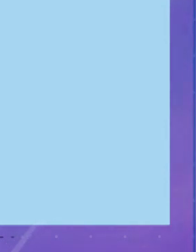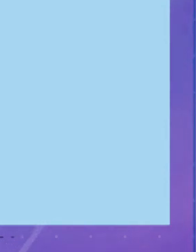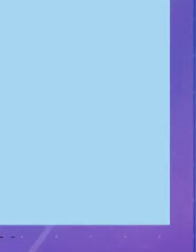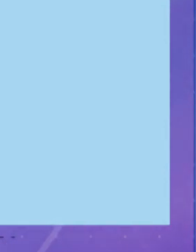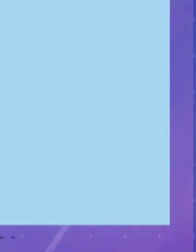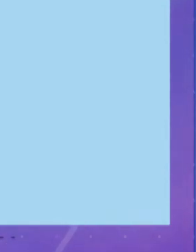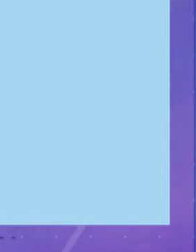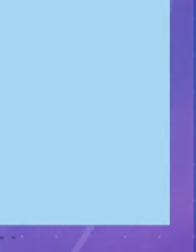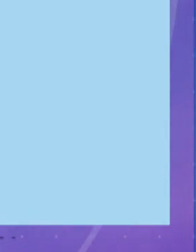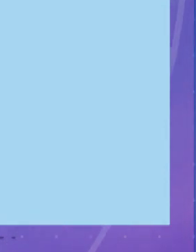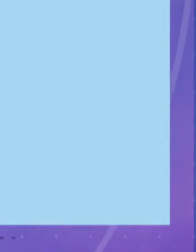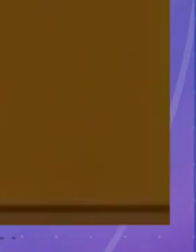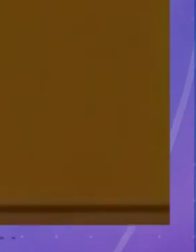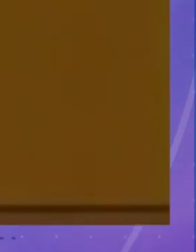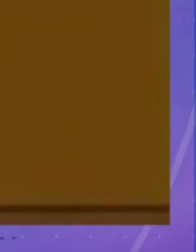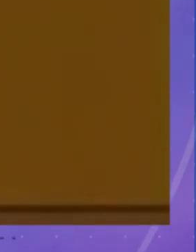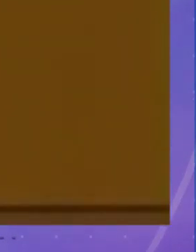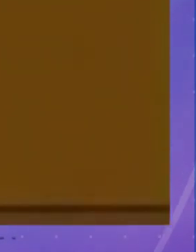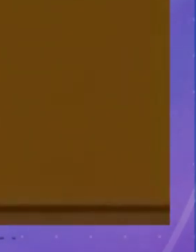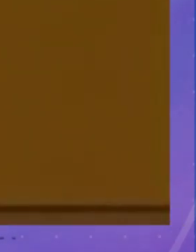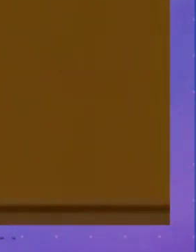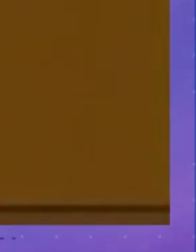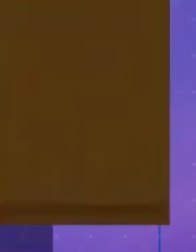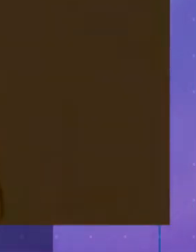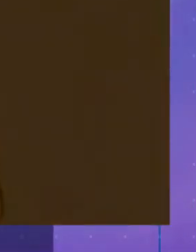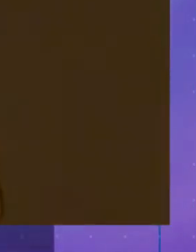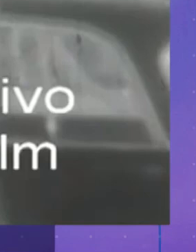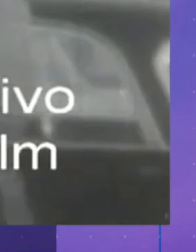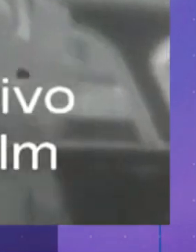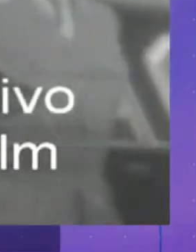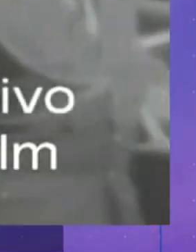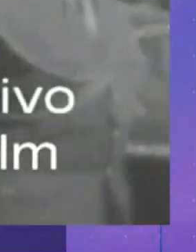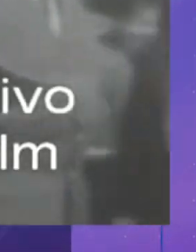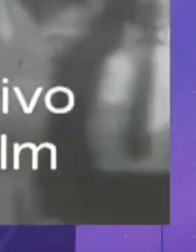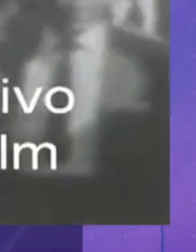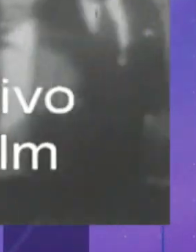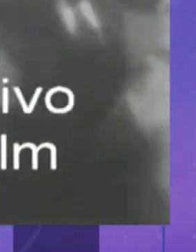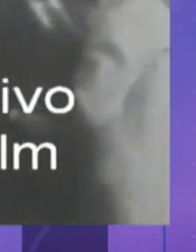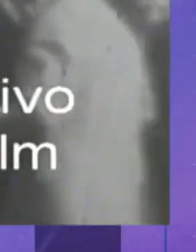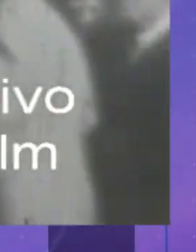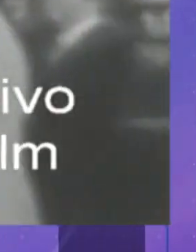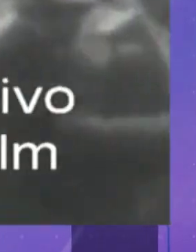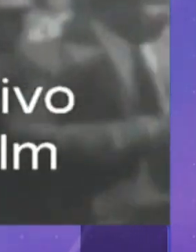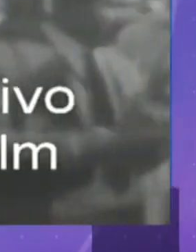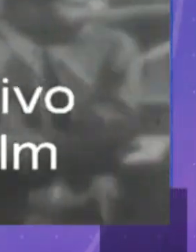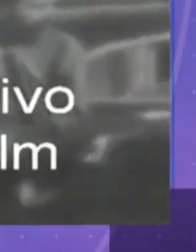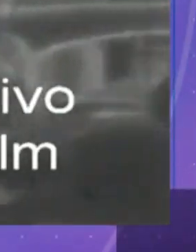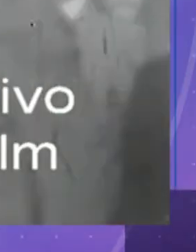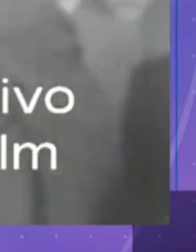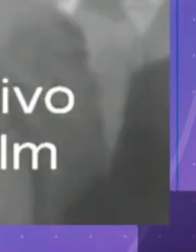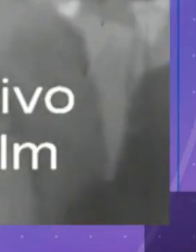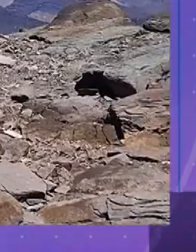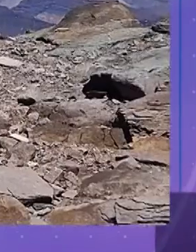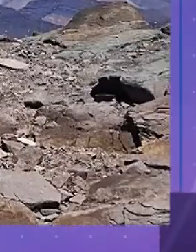de empleo o crecimiento económico con justicia e inclusión social. El otro documento declara ciudadano ilustre a João